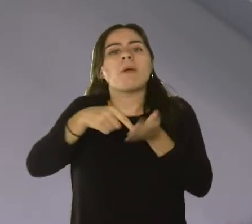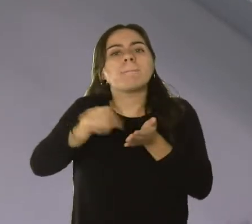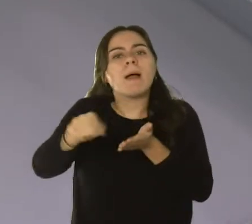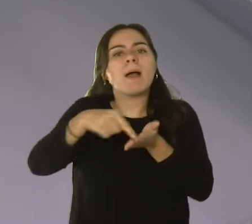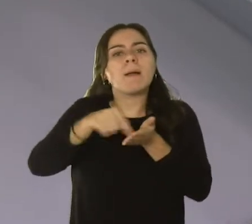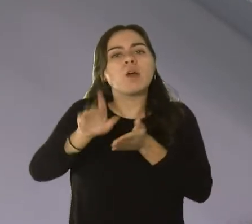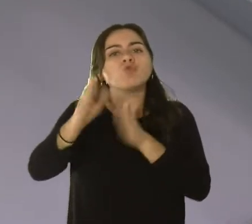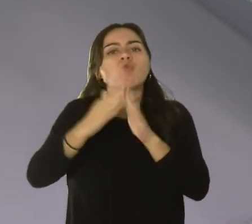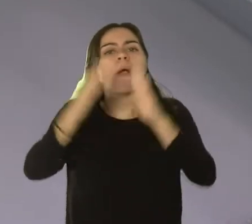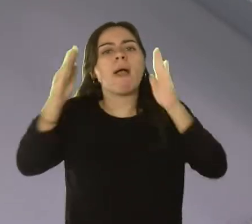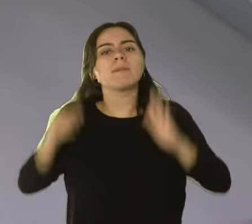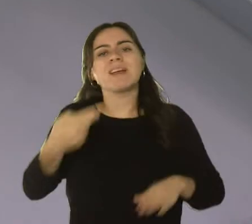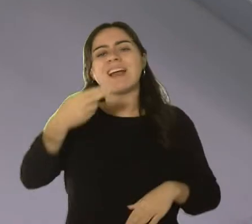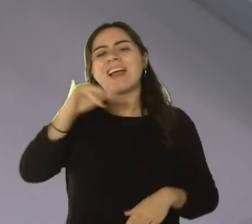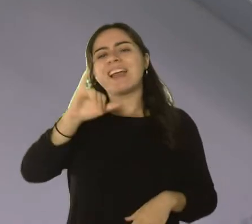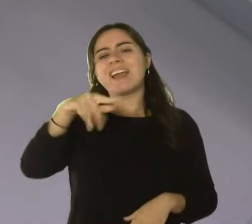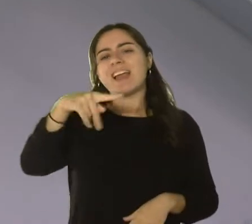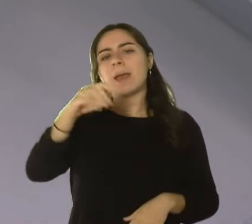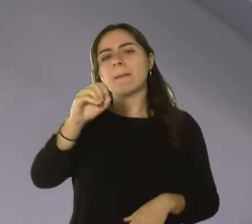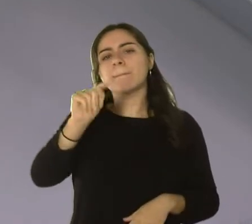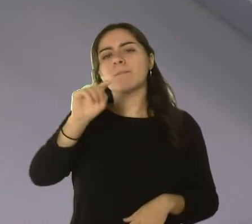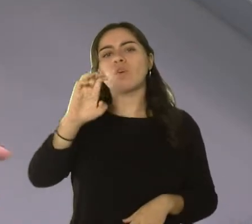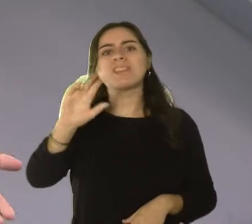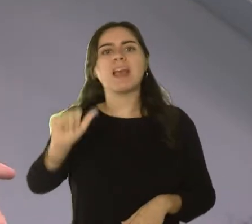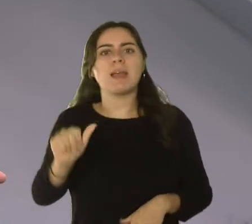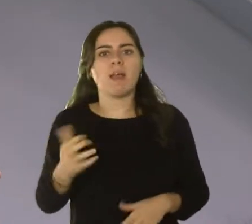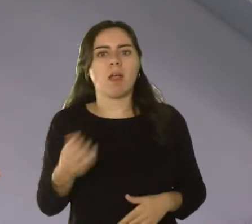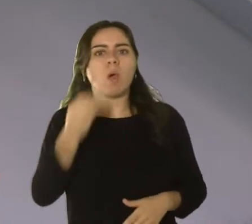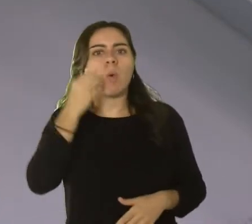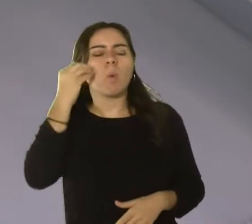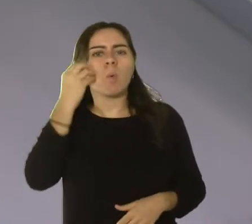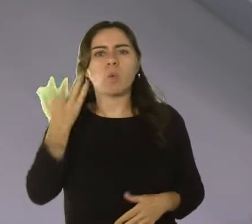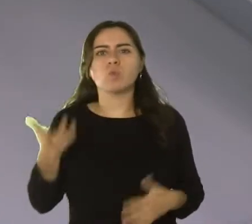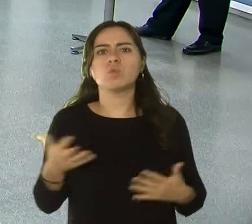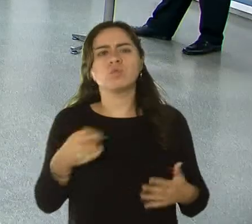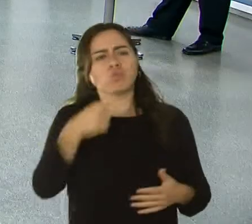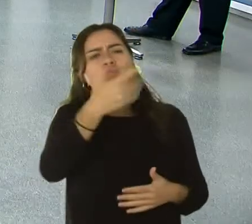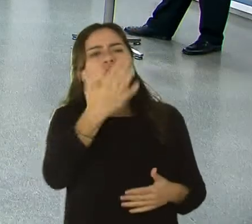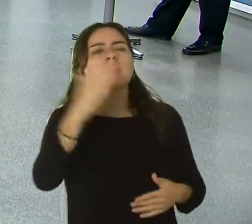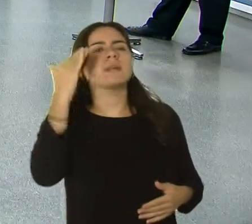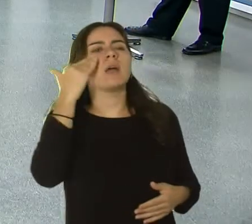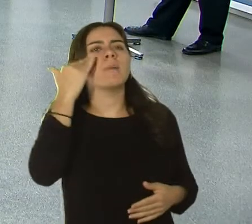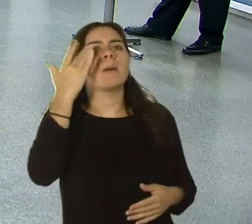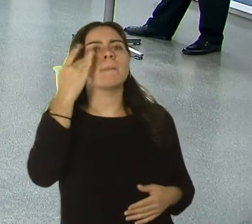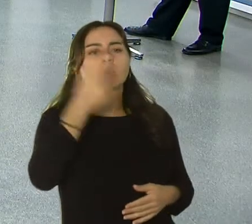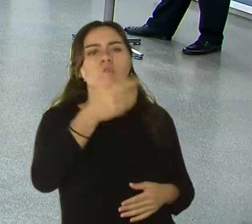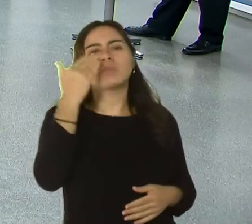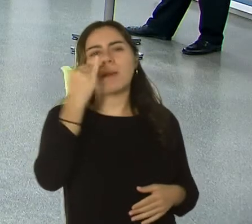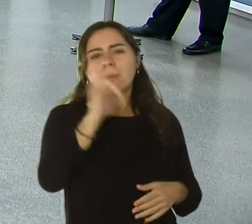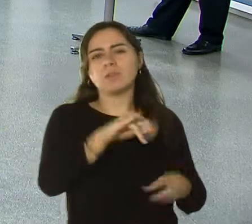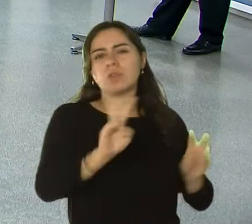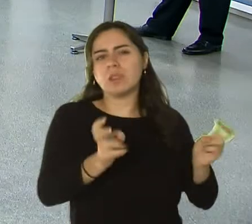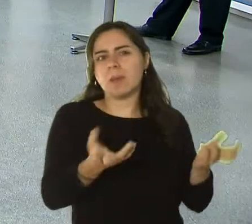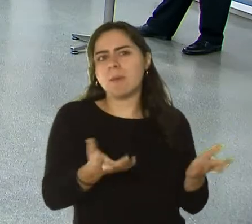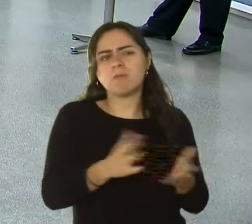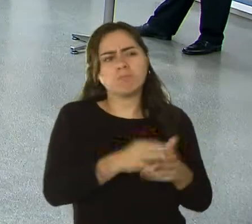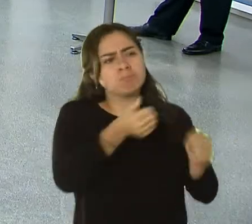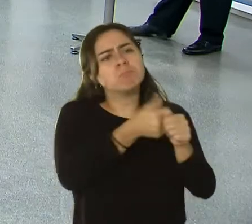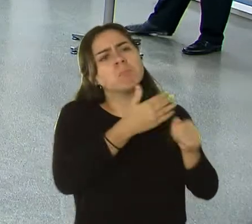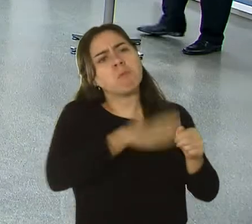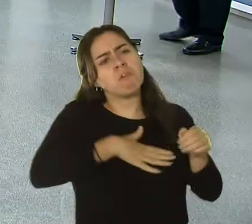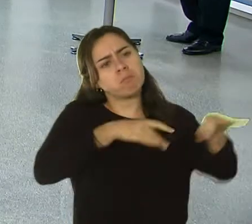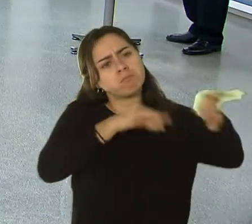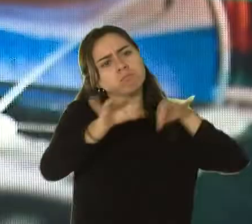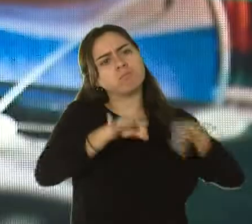de la hipoteca residencial. Sobre ese marco referencial ya usted conoce bastante porque usted trata sobre esos temas. Háblenos sobre el